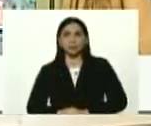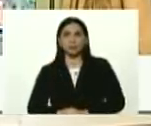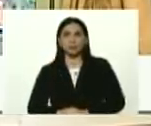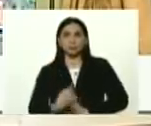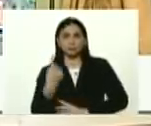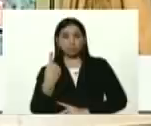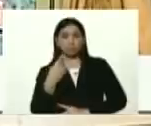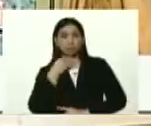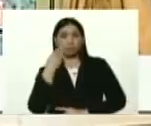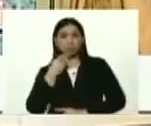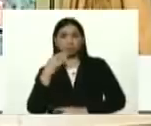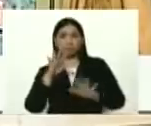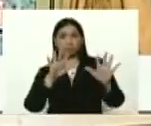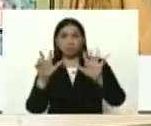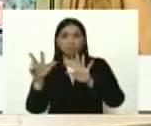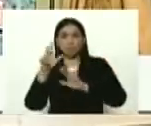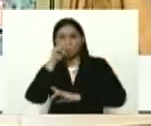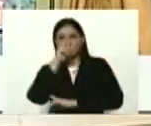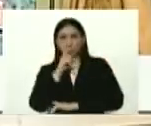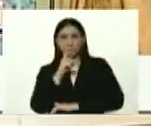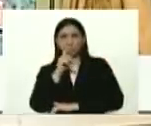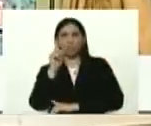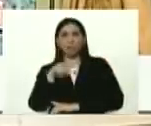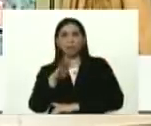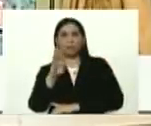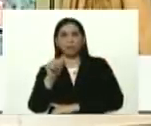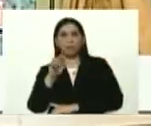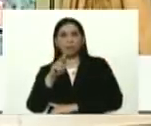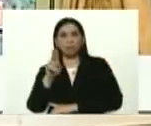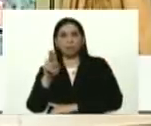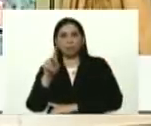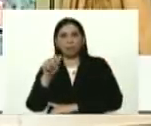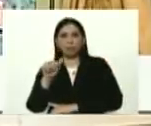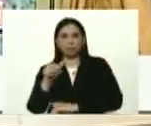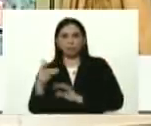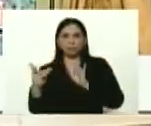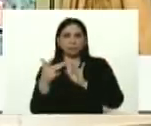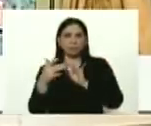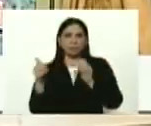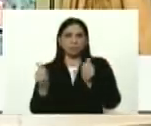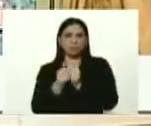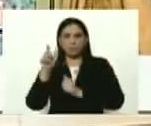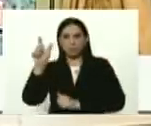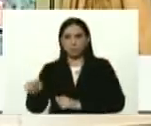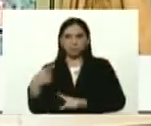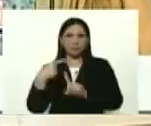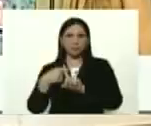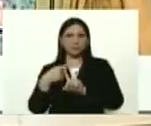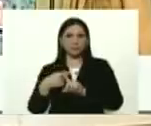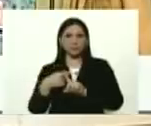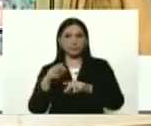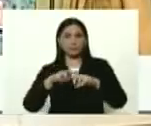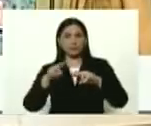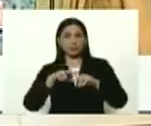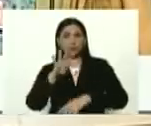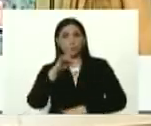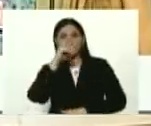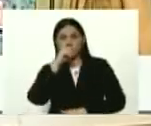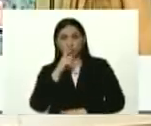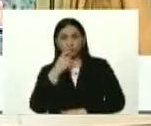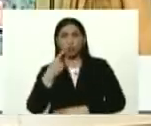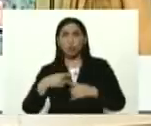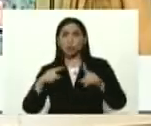Una muchacha de 18 años, las minas de Baruta, contacto con caso positivo. Un niño de 4 años, otro